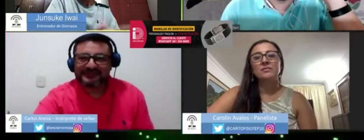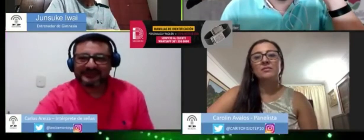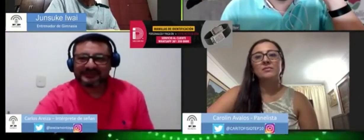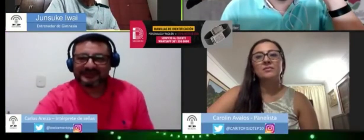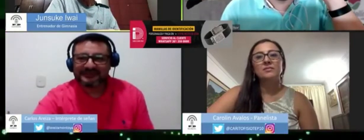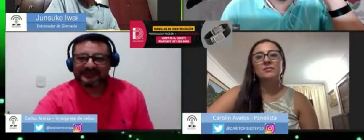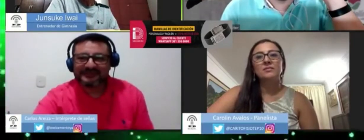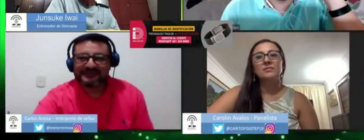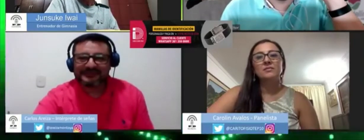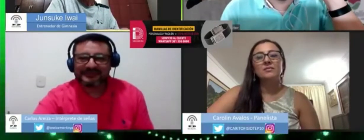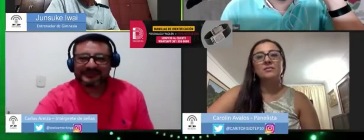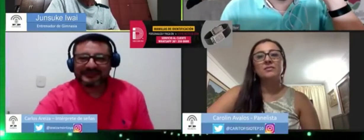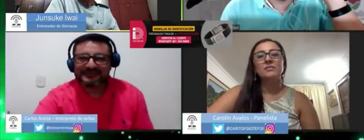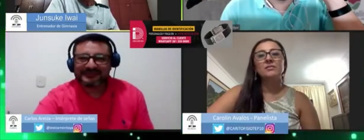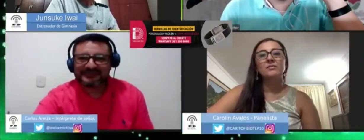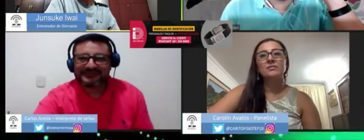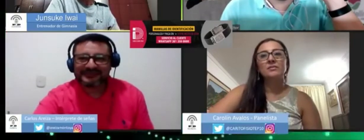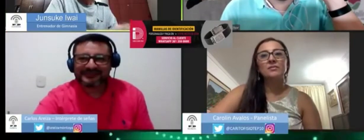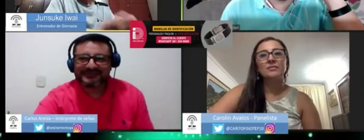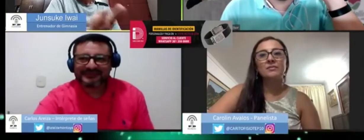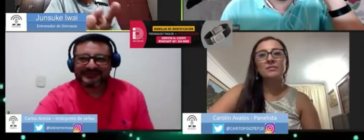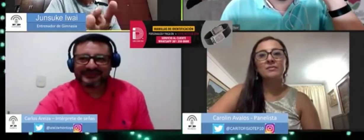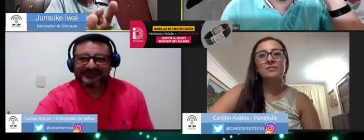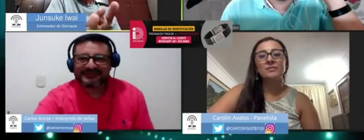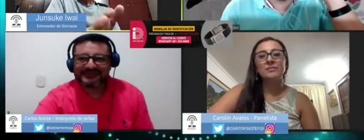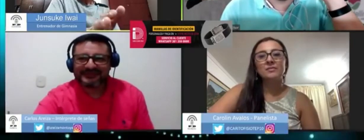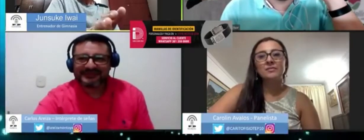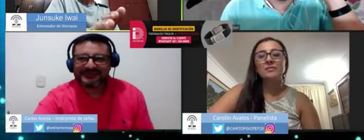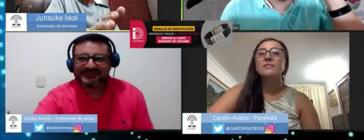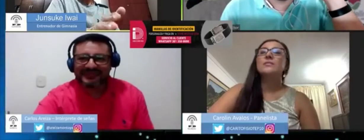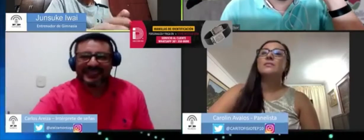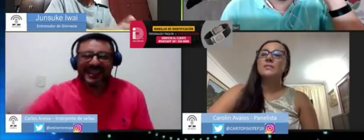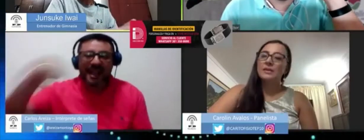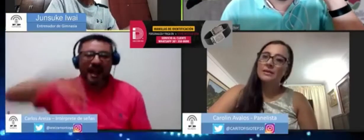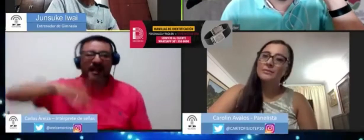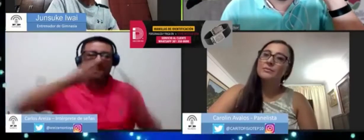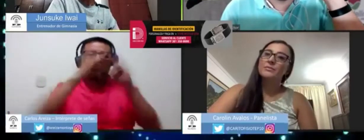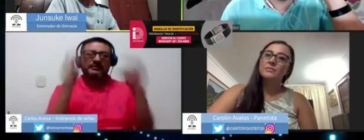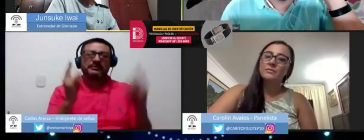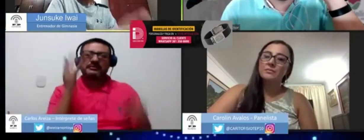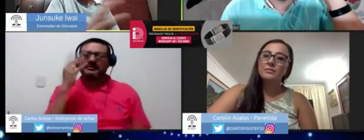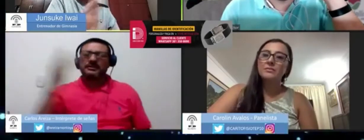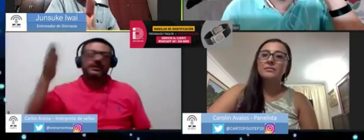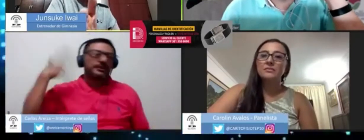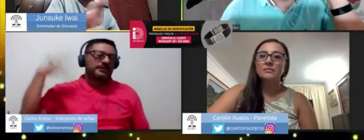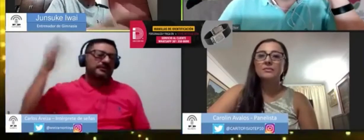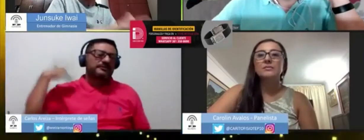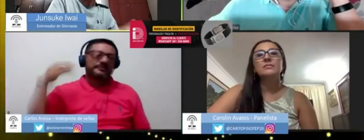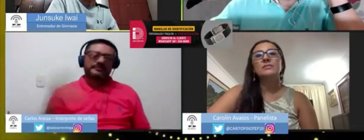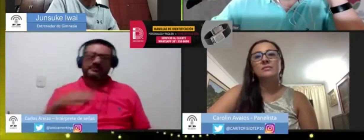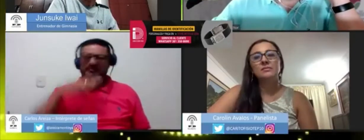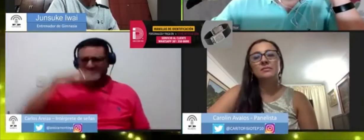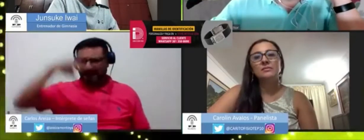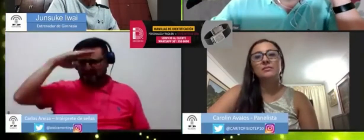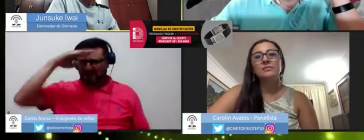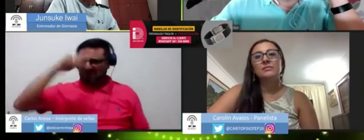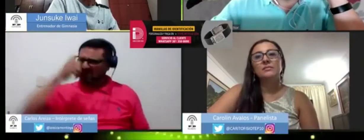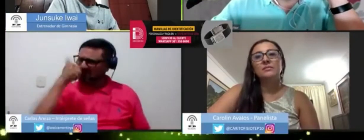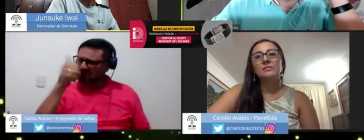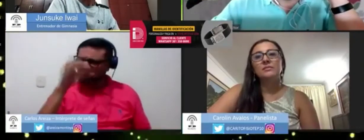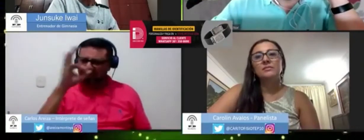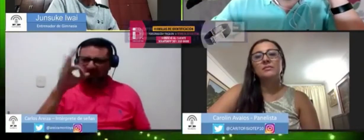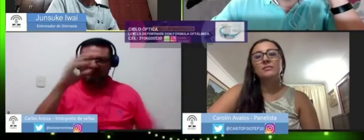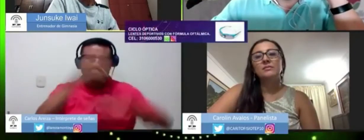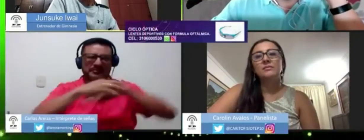Coliseo, instalación, sino el clima que invita, la ciudad que invita. Entonces, todo el